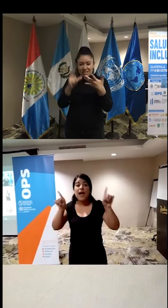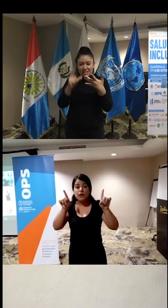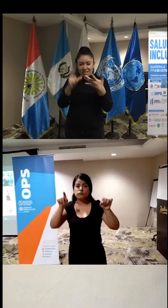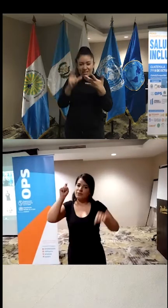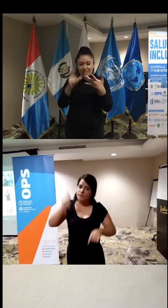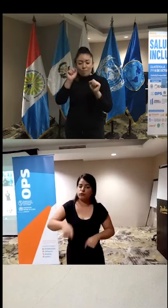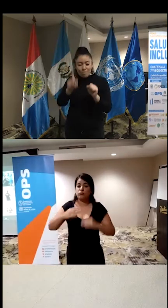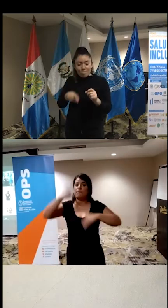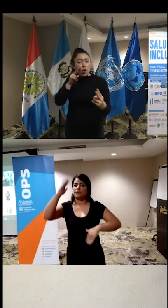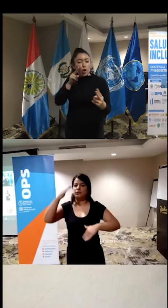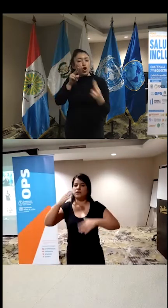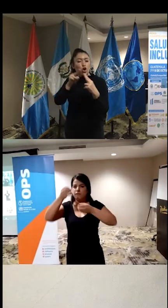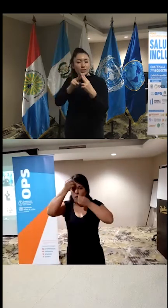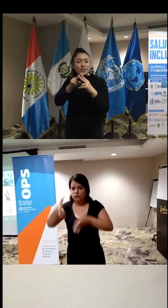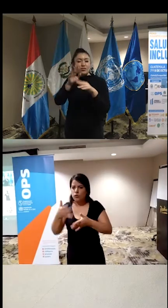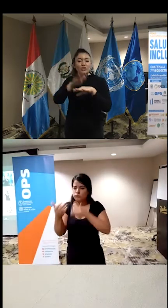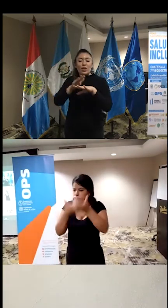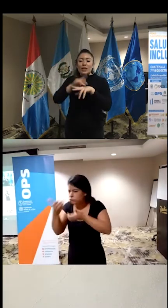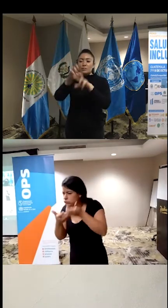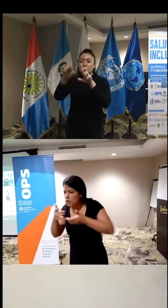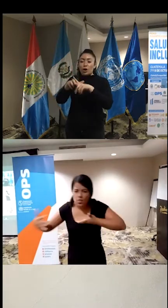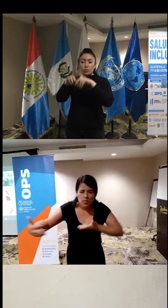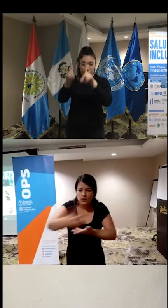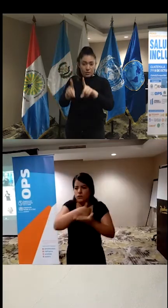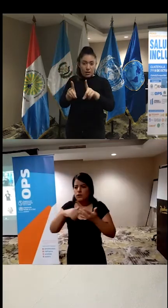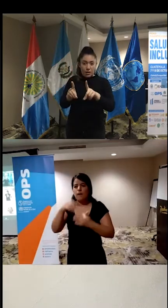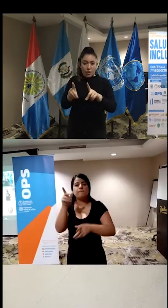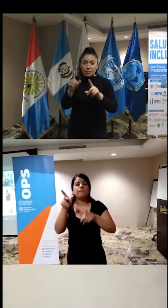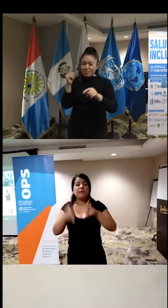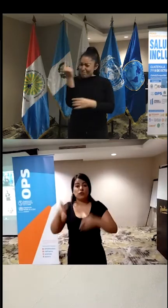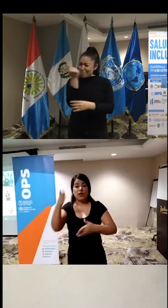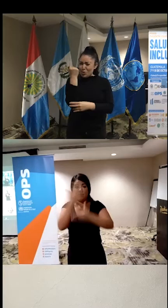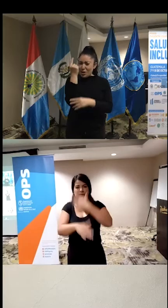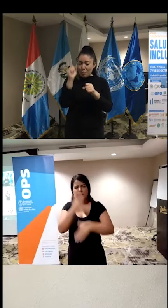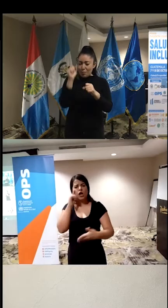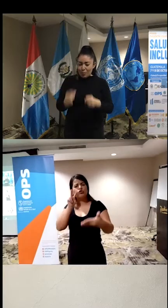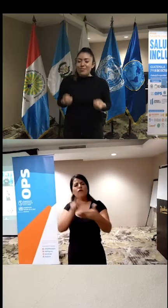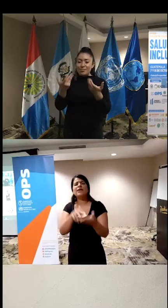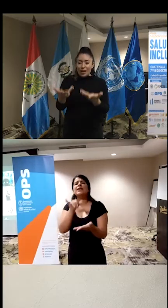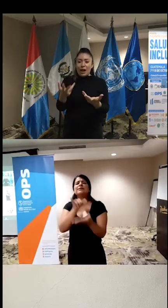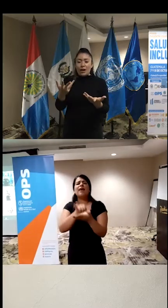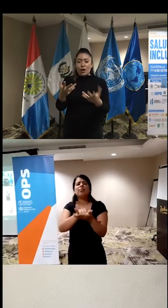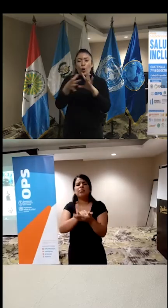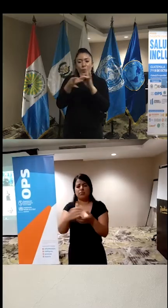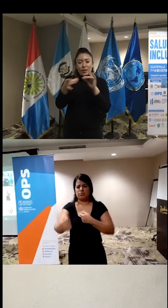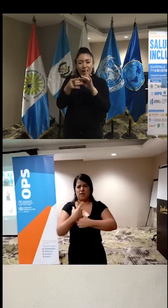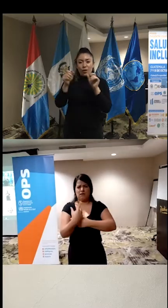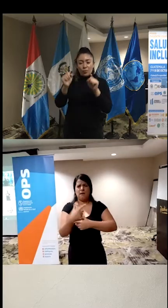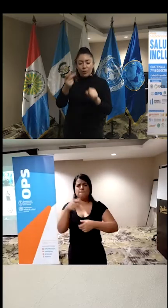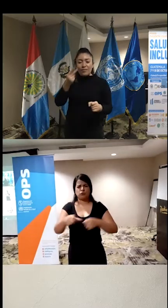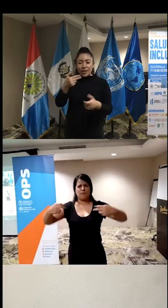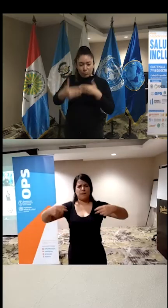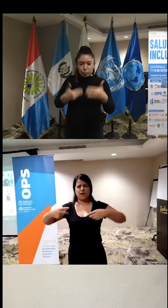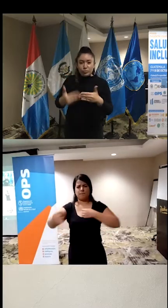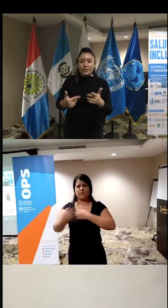conocer sobre las personas con discapacidad. Por ejemplo, yo acá en el chat leía un comentario de un colega que decía, a través de los